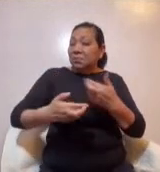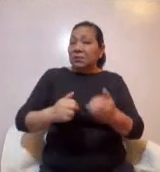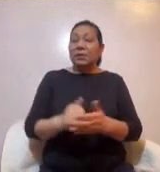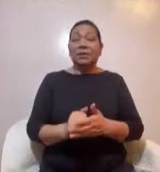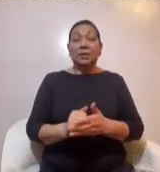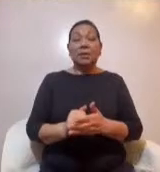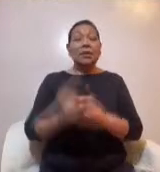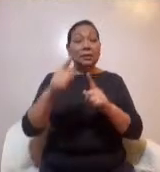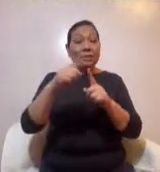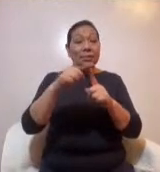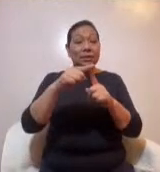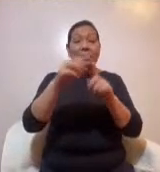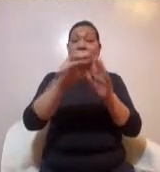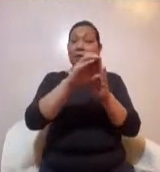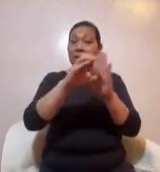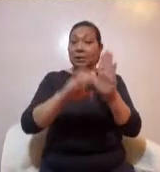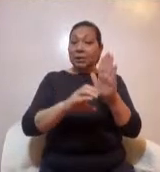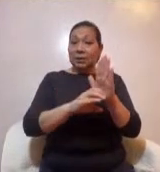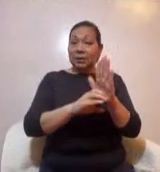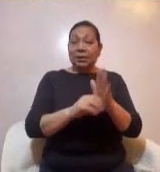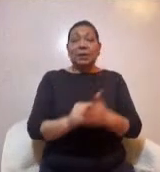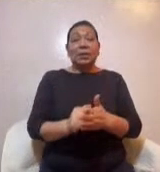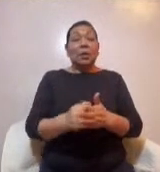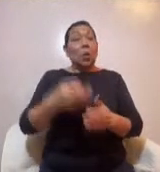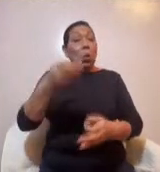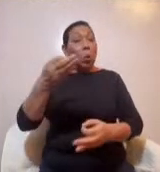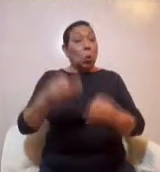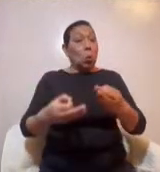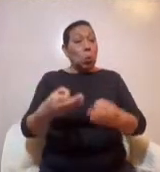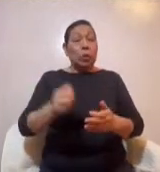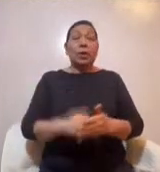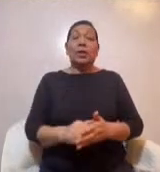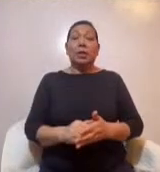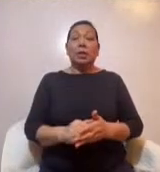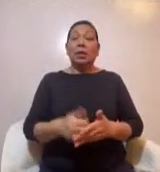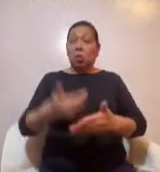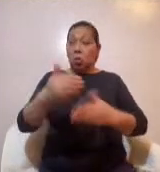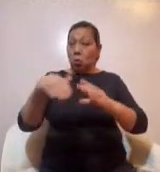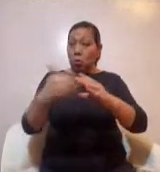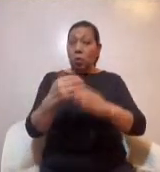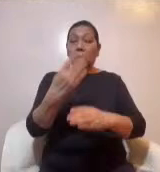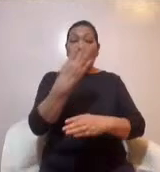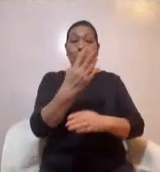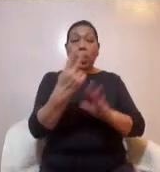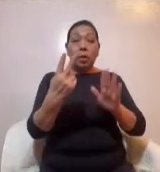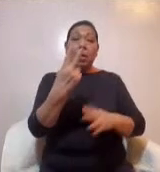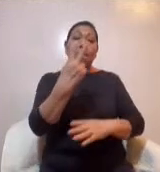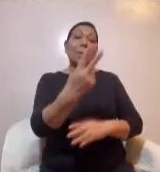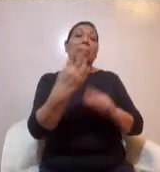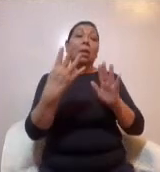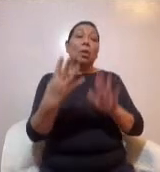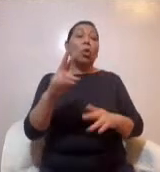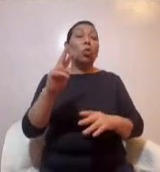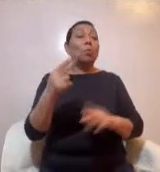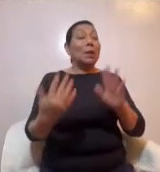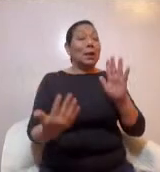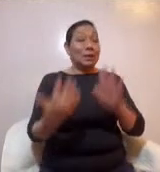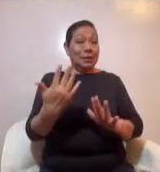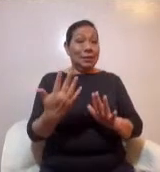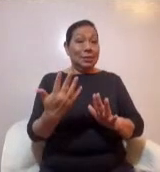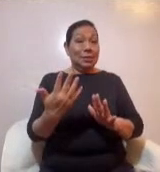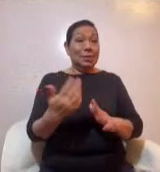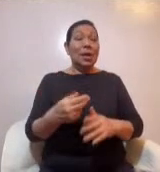alcances del pronunciamiento del Tribunal Constitucional en la sentencia recaída en el expediente 4729